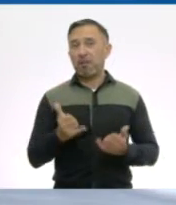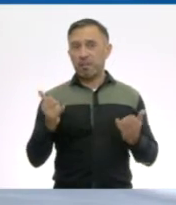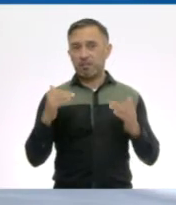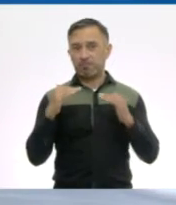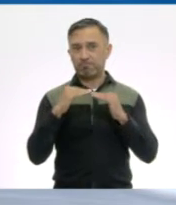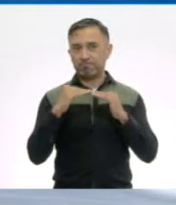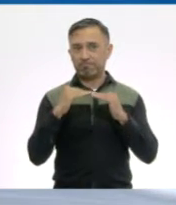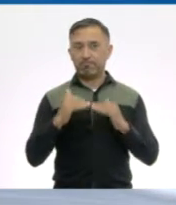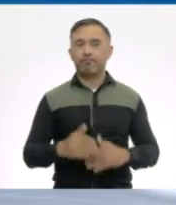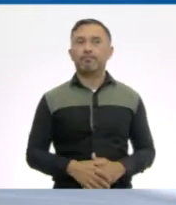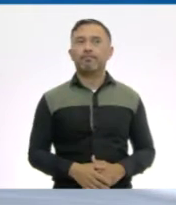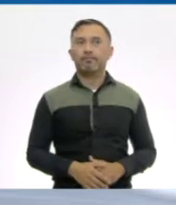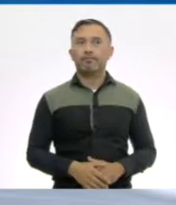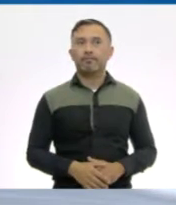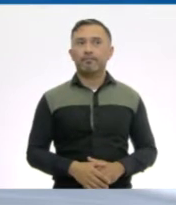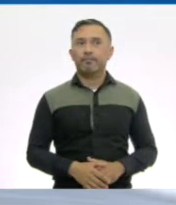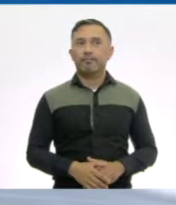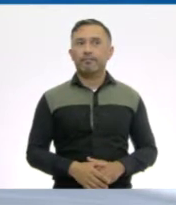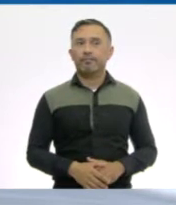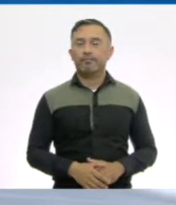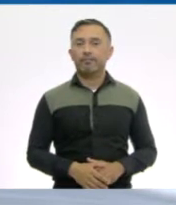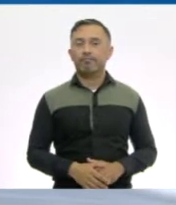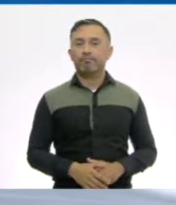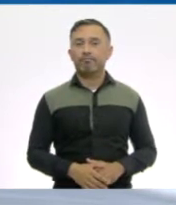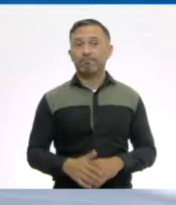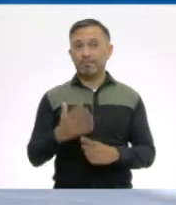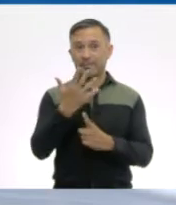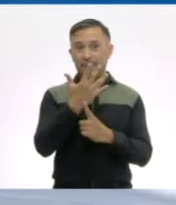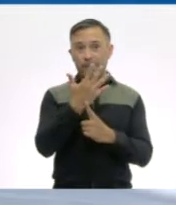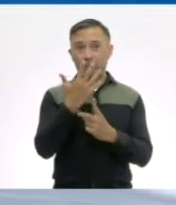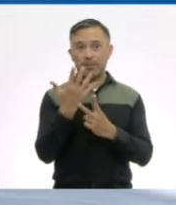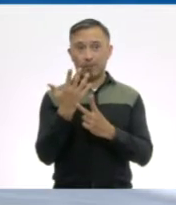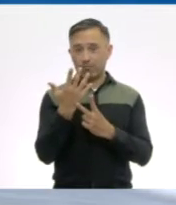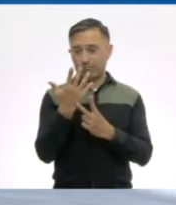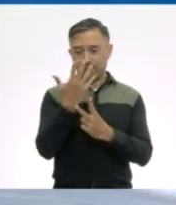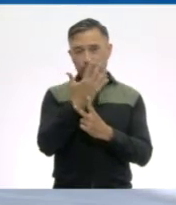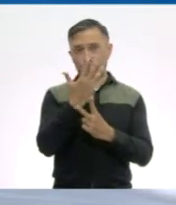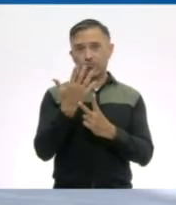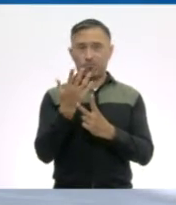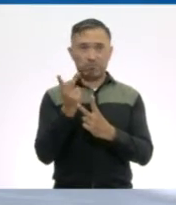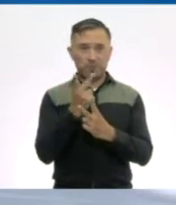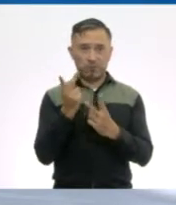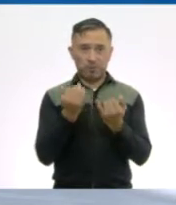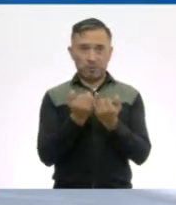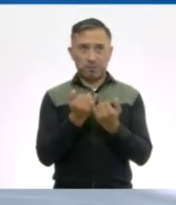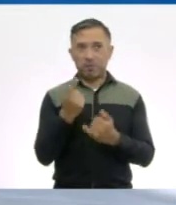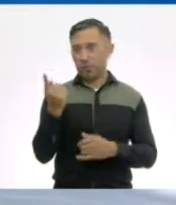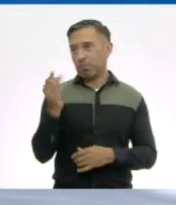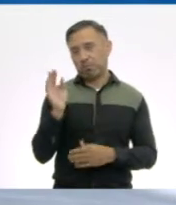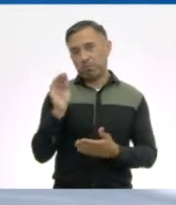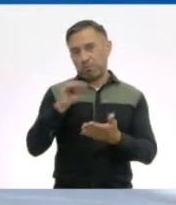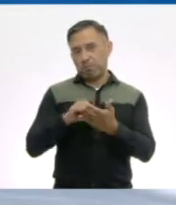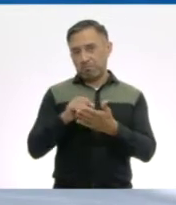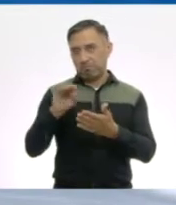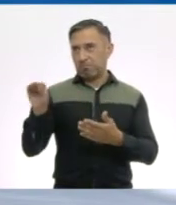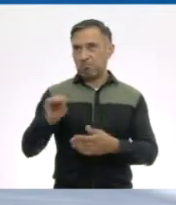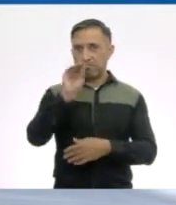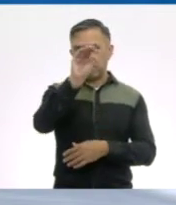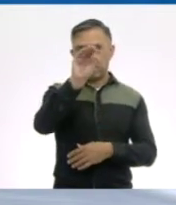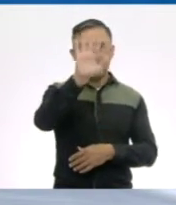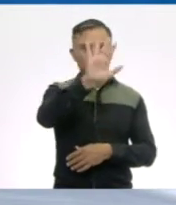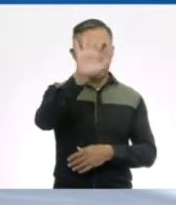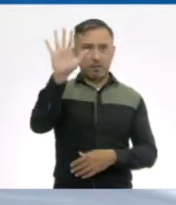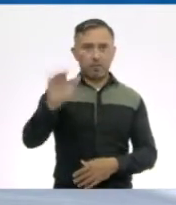entonces, pues en este caso, dado que me salieron las mismas cifras, pondré aquí 5 y